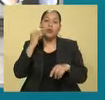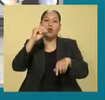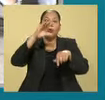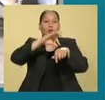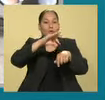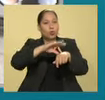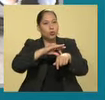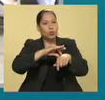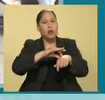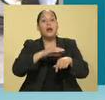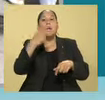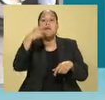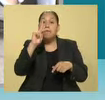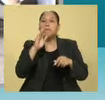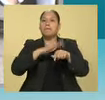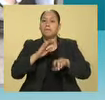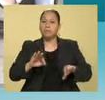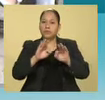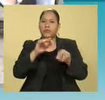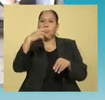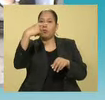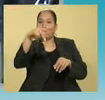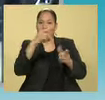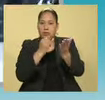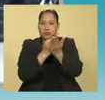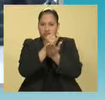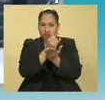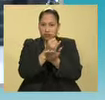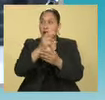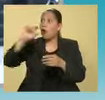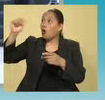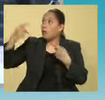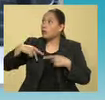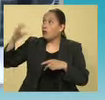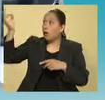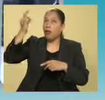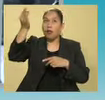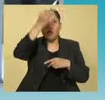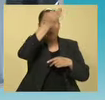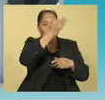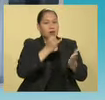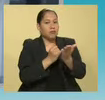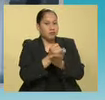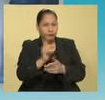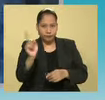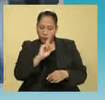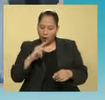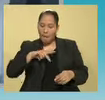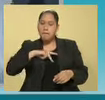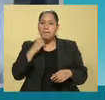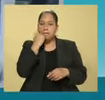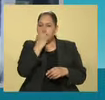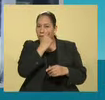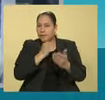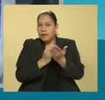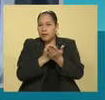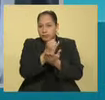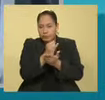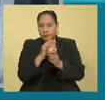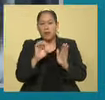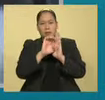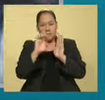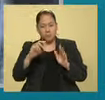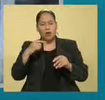decisión está en nuestras manos, en manos de nadie más. Es muy común que, sobre todo en esa etapa terminal,